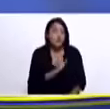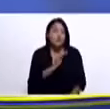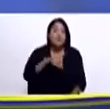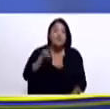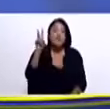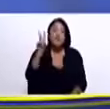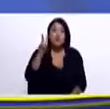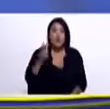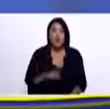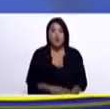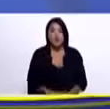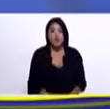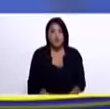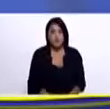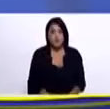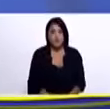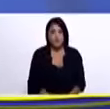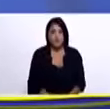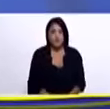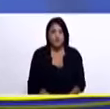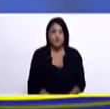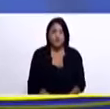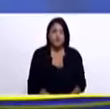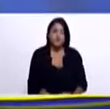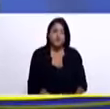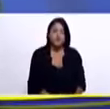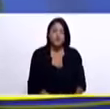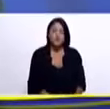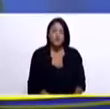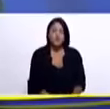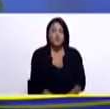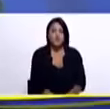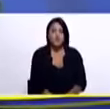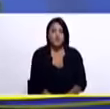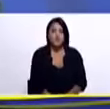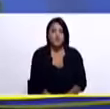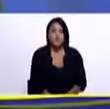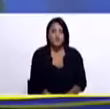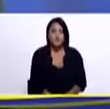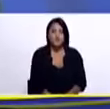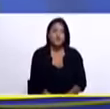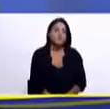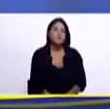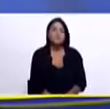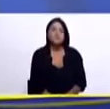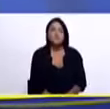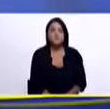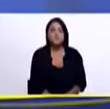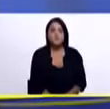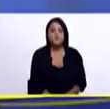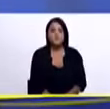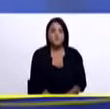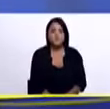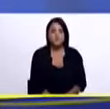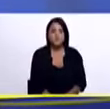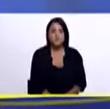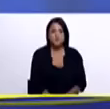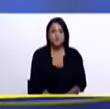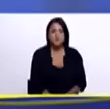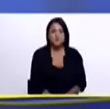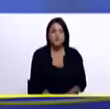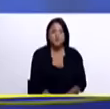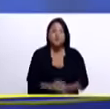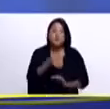están ilegalmente usufructuados por manos extranjeras o que no les corresponde desde el punto de vista de lo que esta